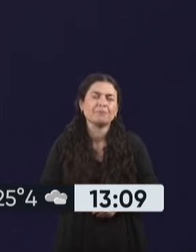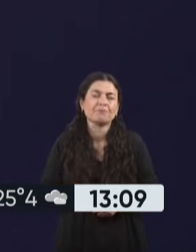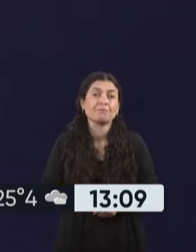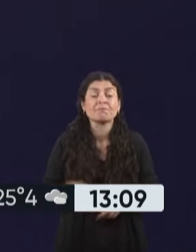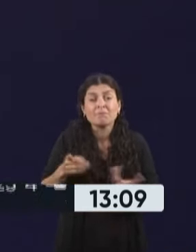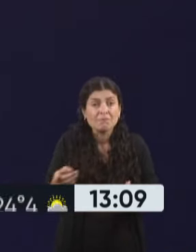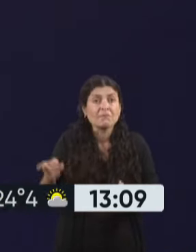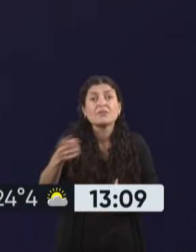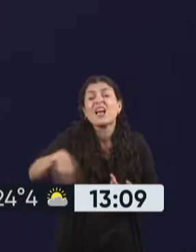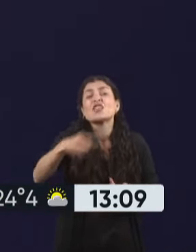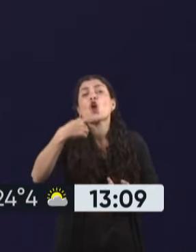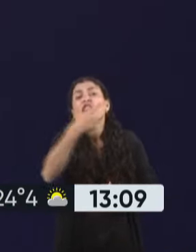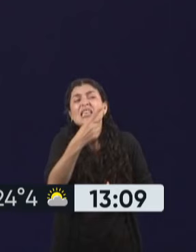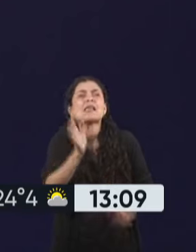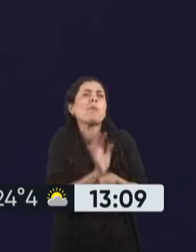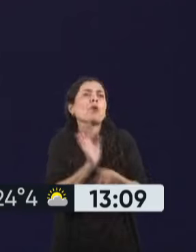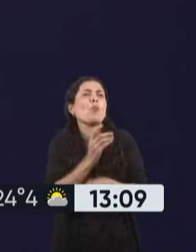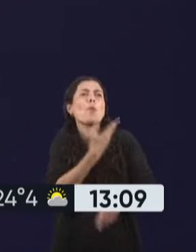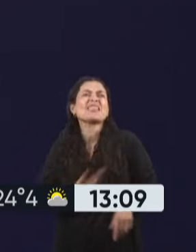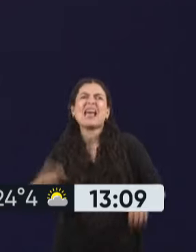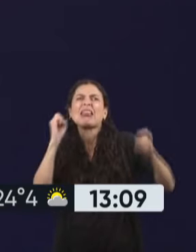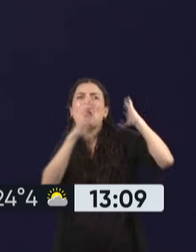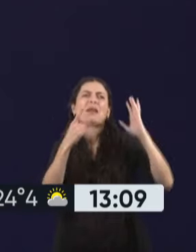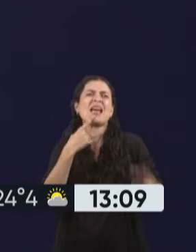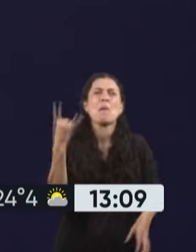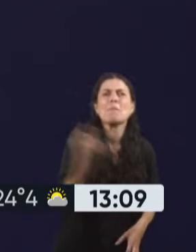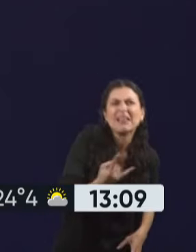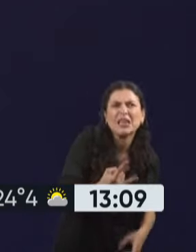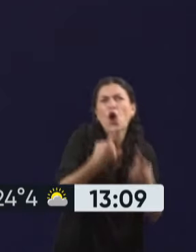efectivamente la palabra del presidente está en riesgo, todas esas pavadas que dicen,